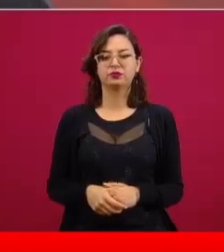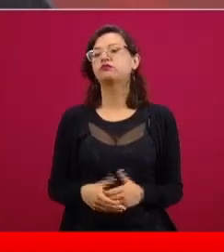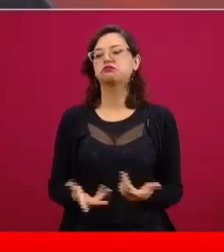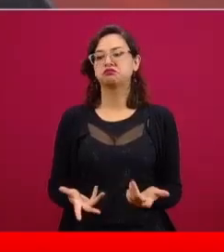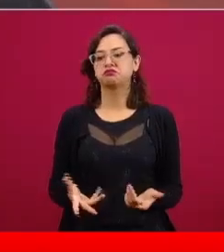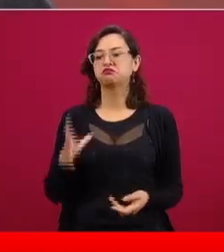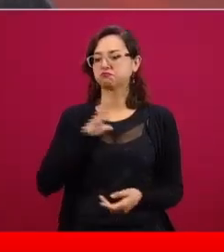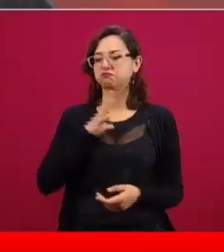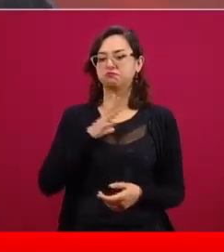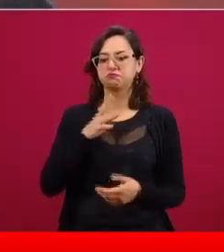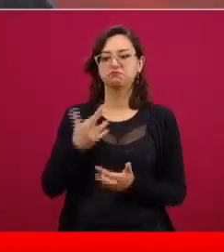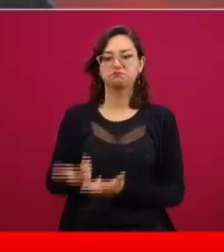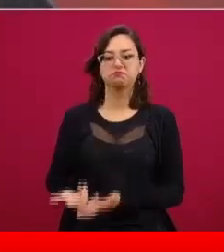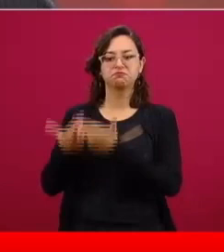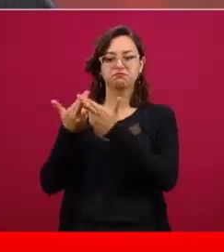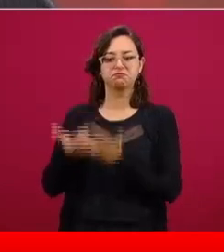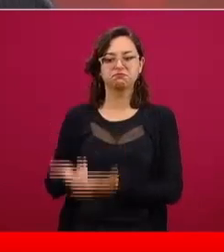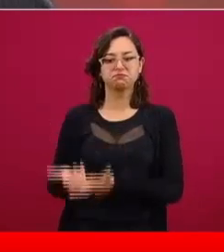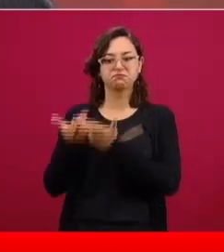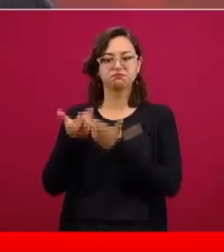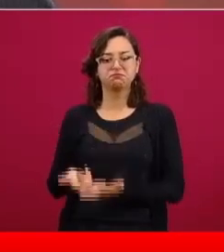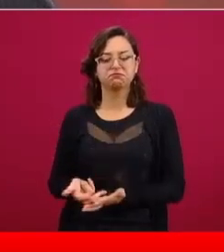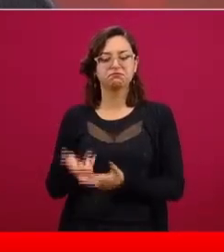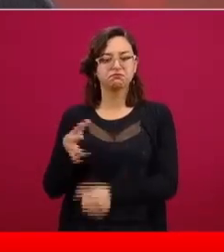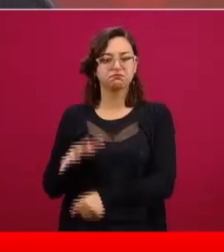reservas suficientes.